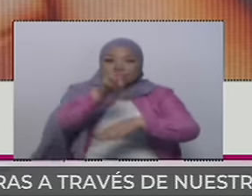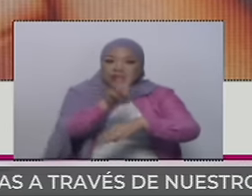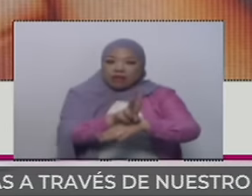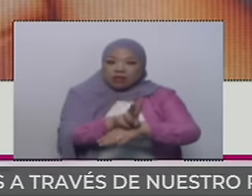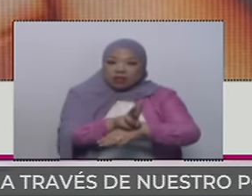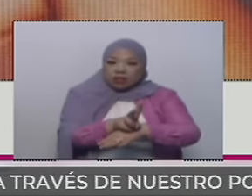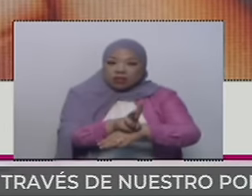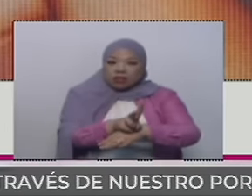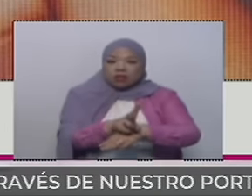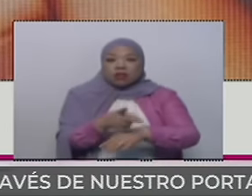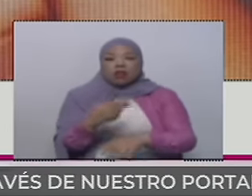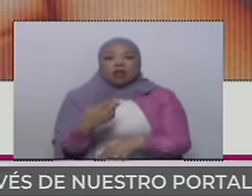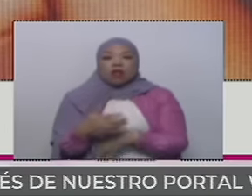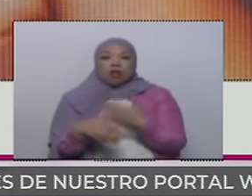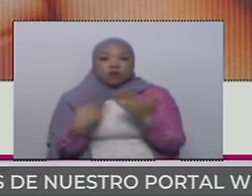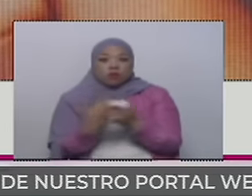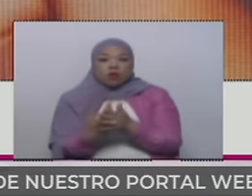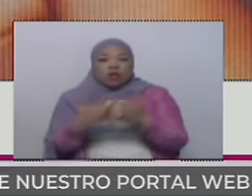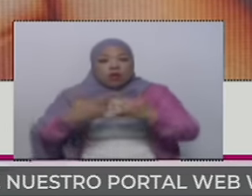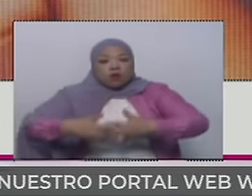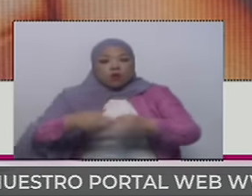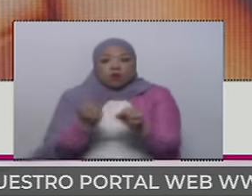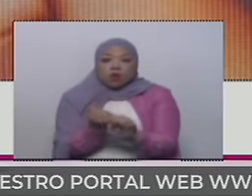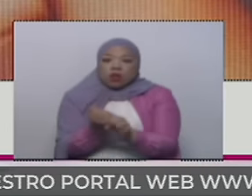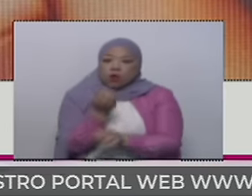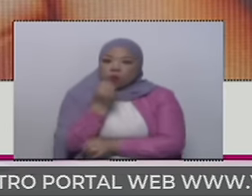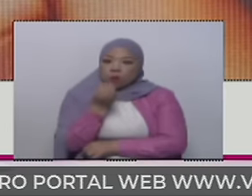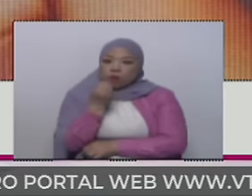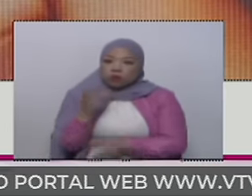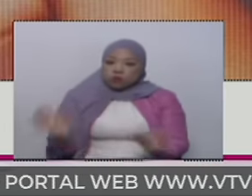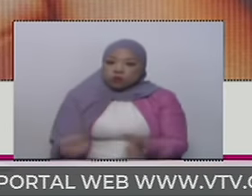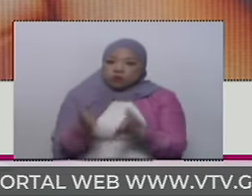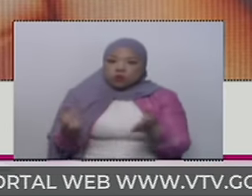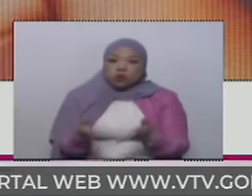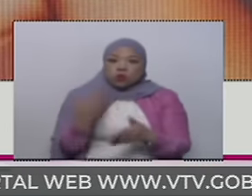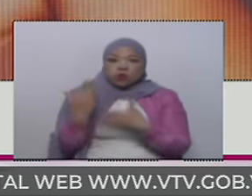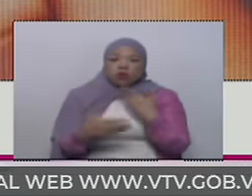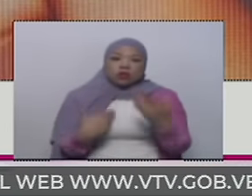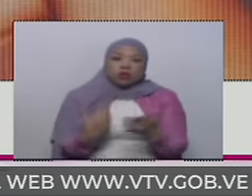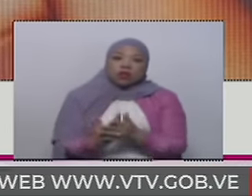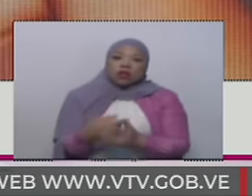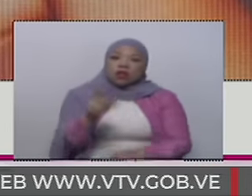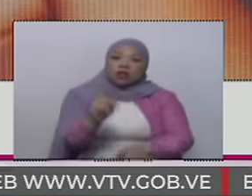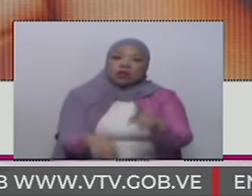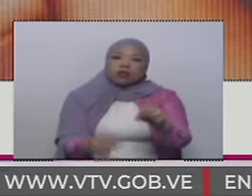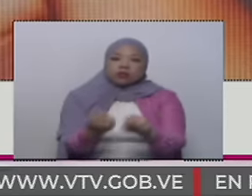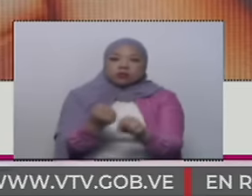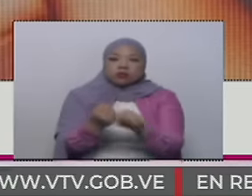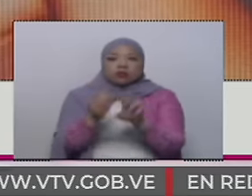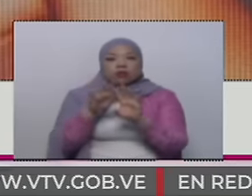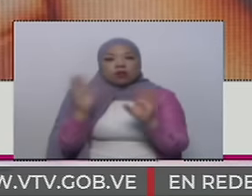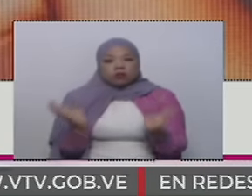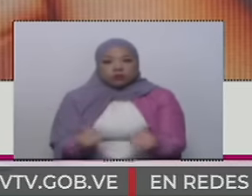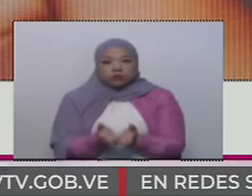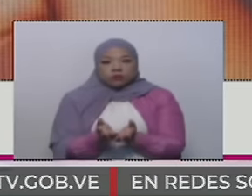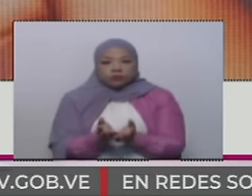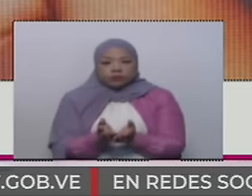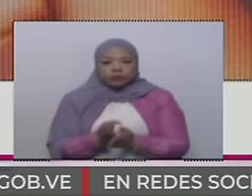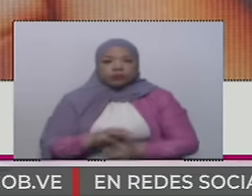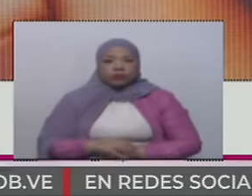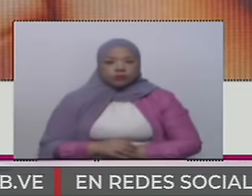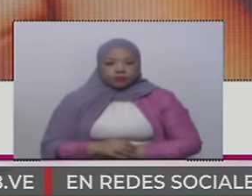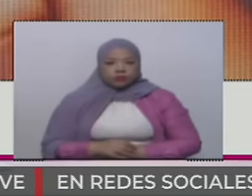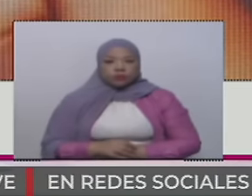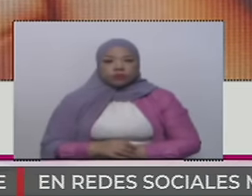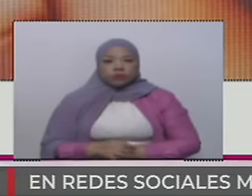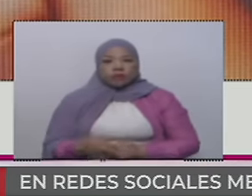producto de la industria alimenticia que se impuso en Occidente y en el mundo. Hay que